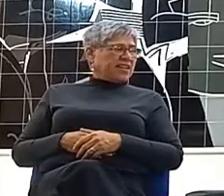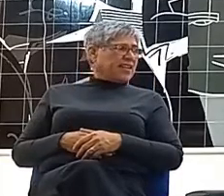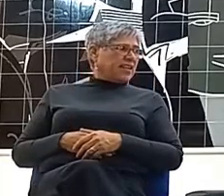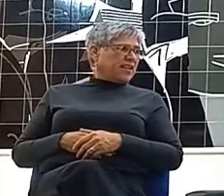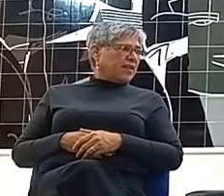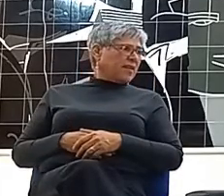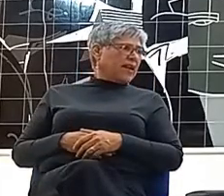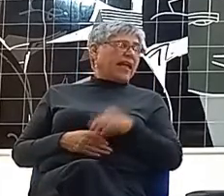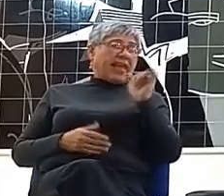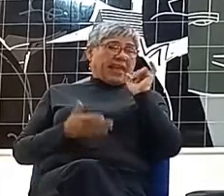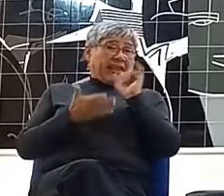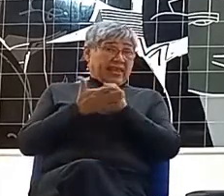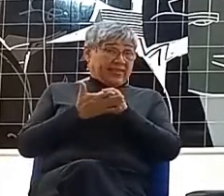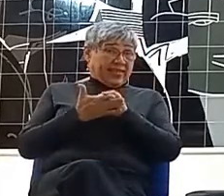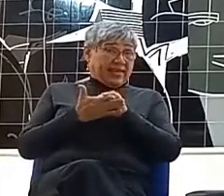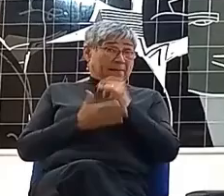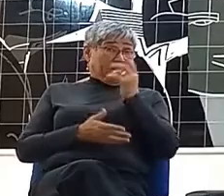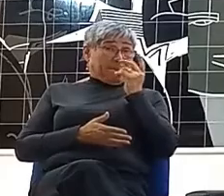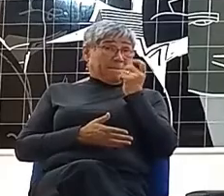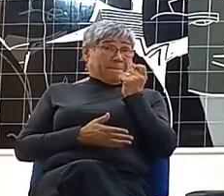Pues haces la pregunta